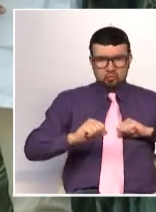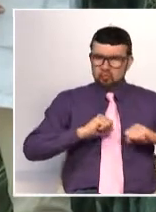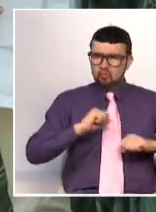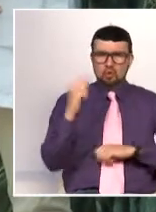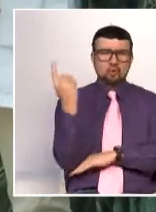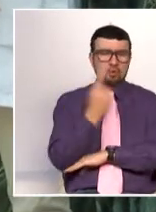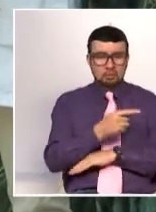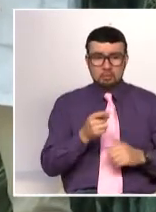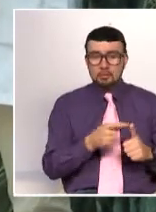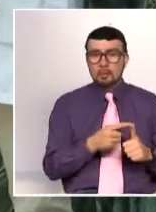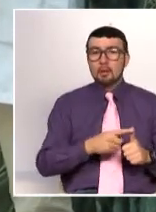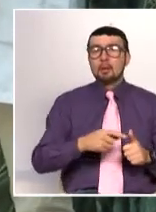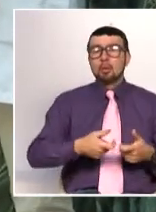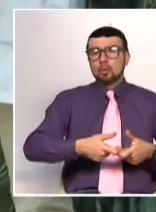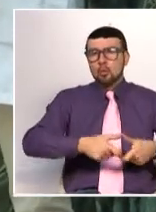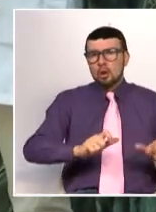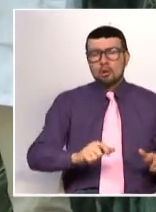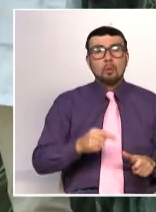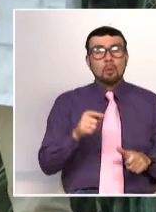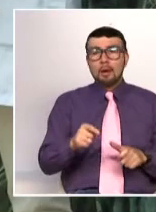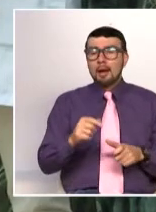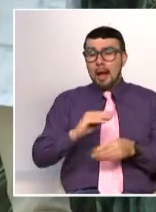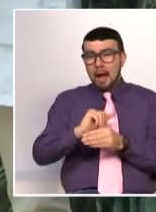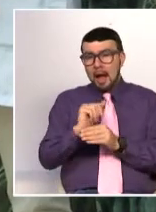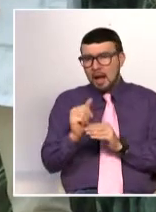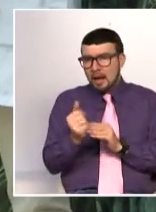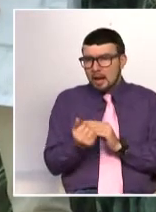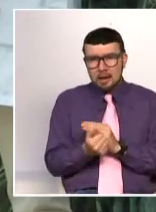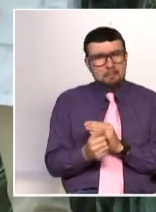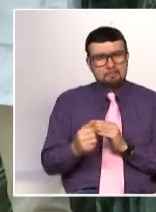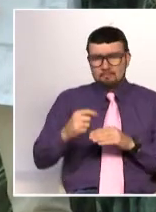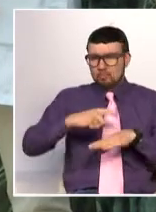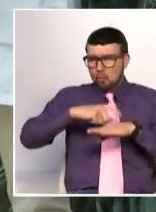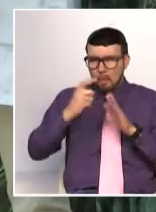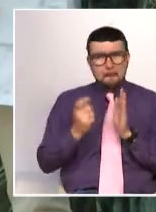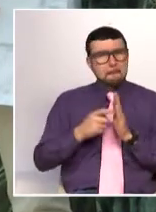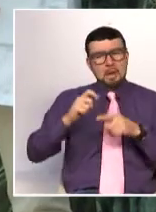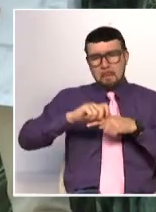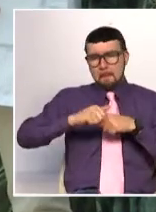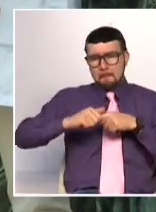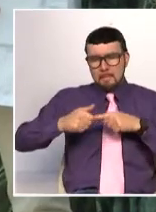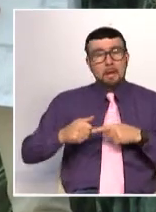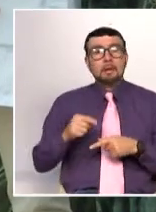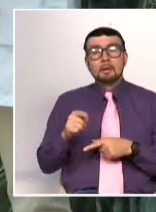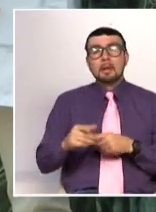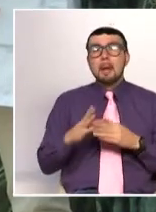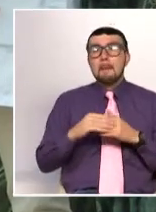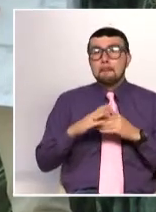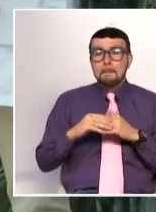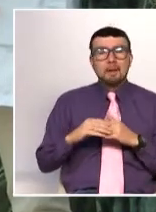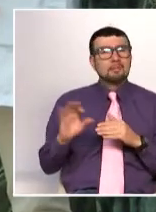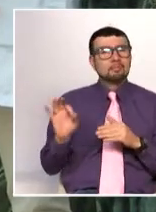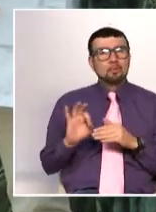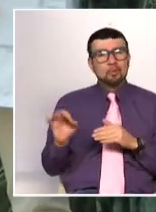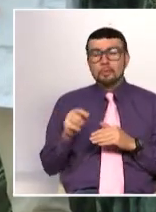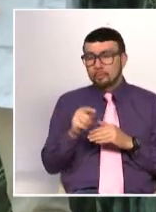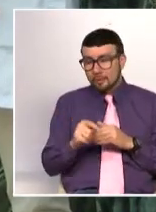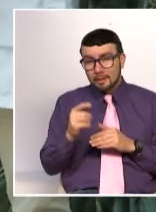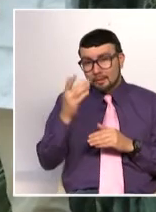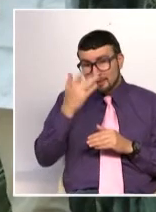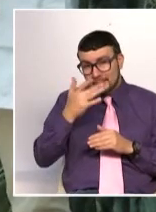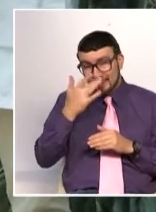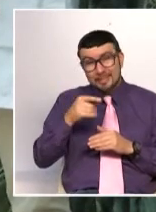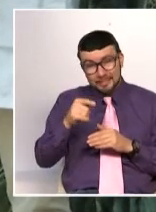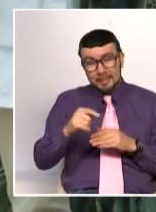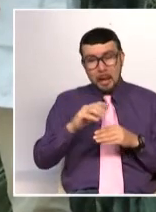huevo arepas de maíz puro el pan las galletas o tostadas que sean de harina integral o de semillas